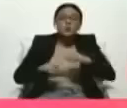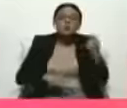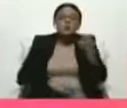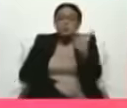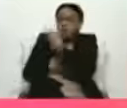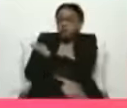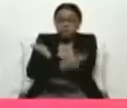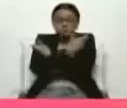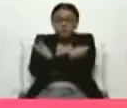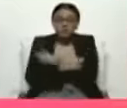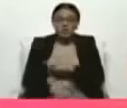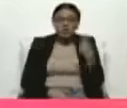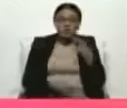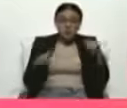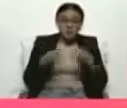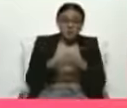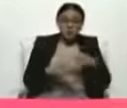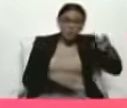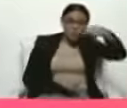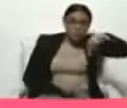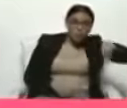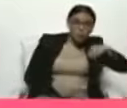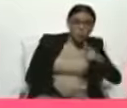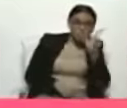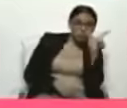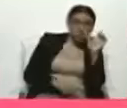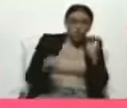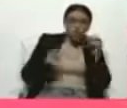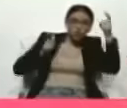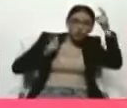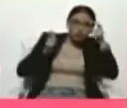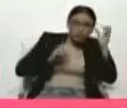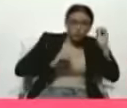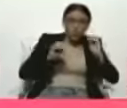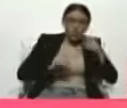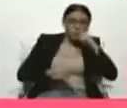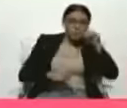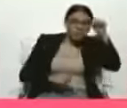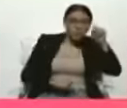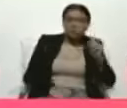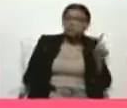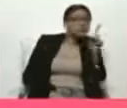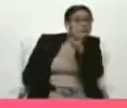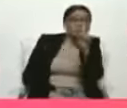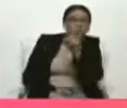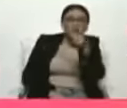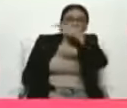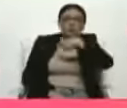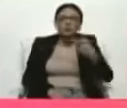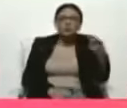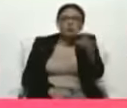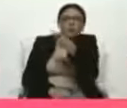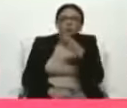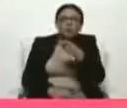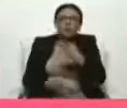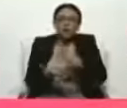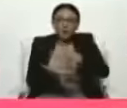chavismo? No, para todo el mundo, chavista y no